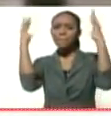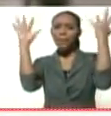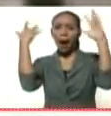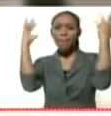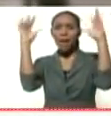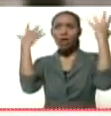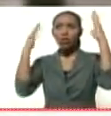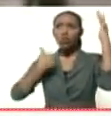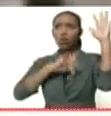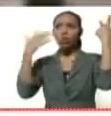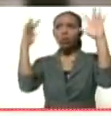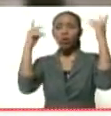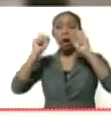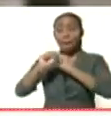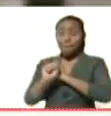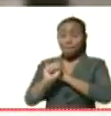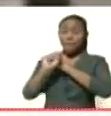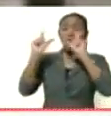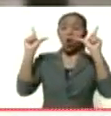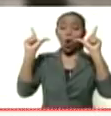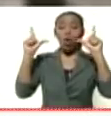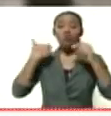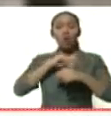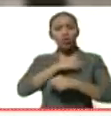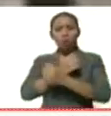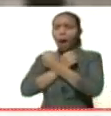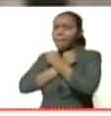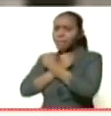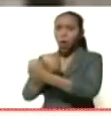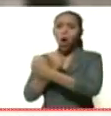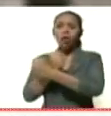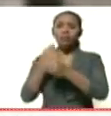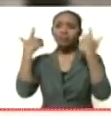nuestro aplauso, nuestra admiración, nuestro amor.